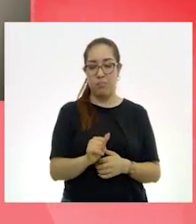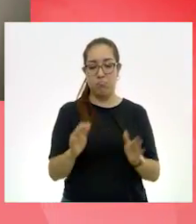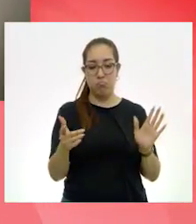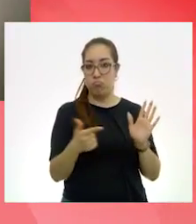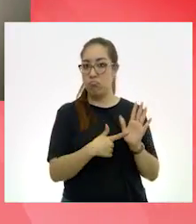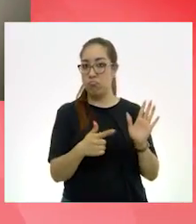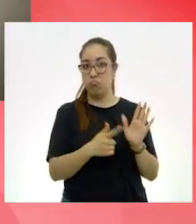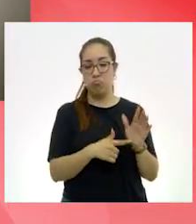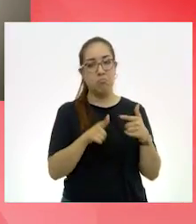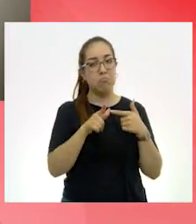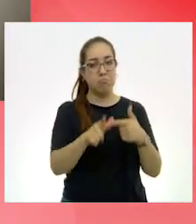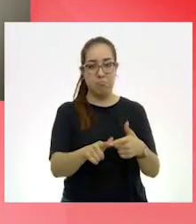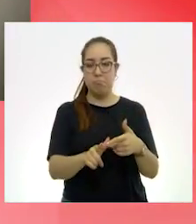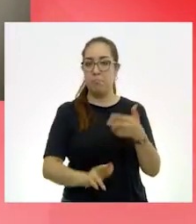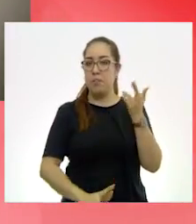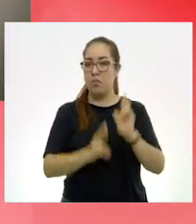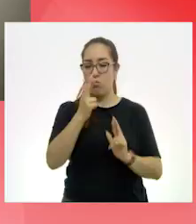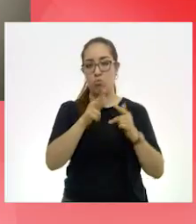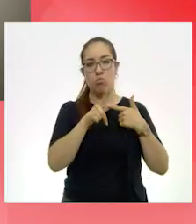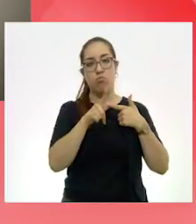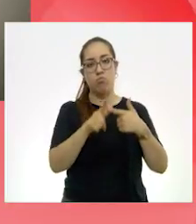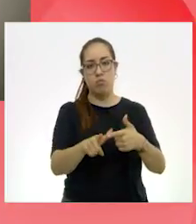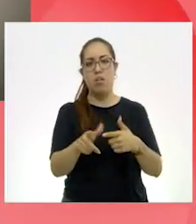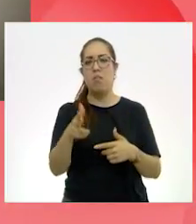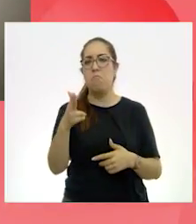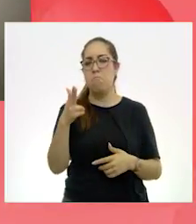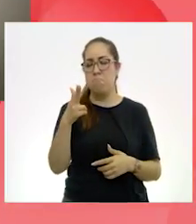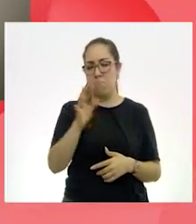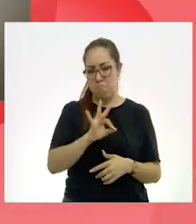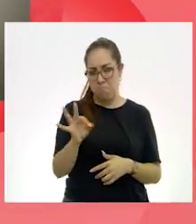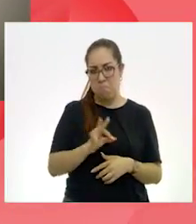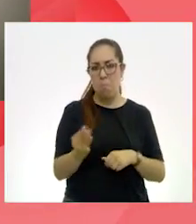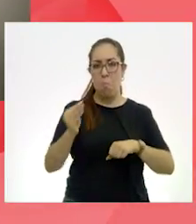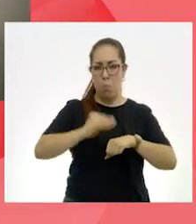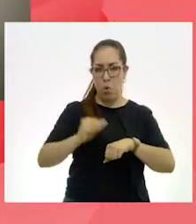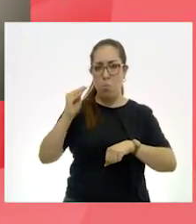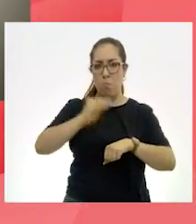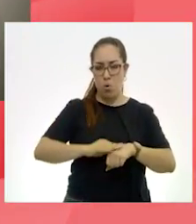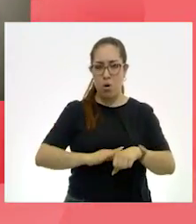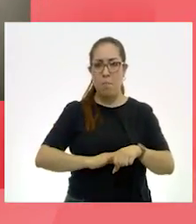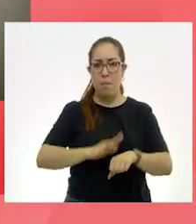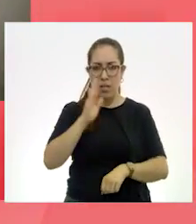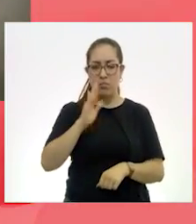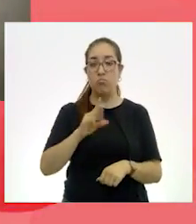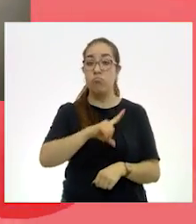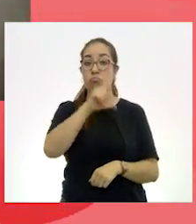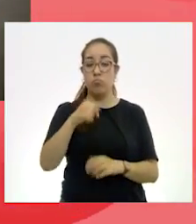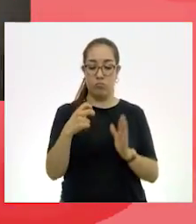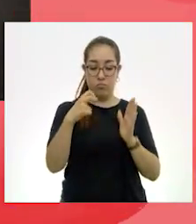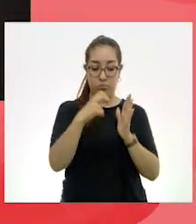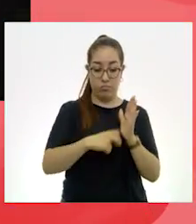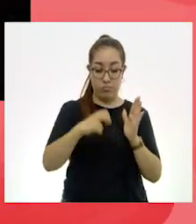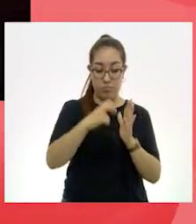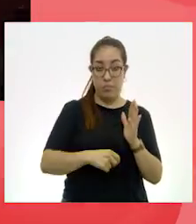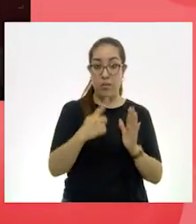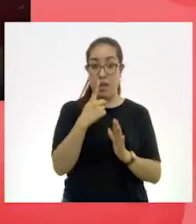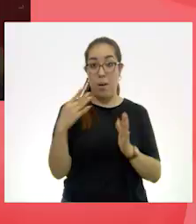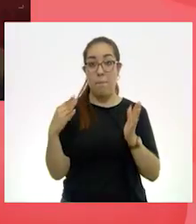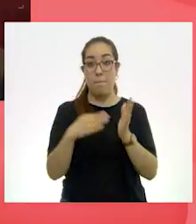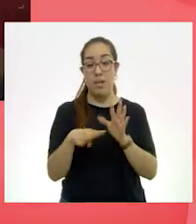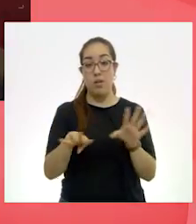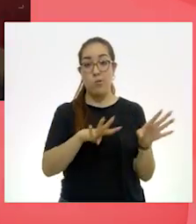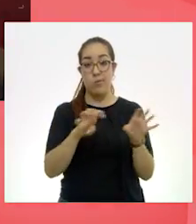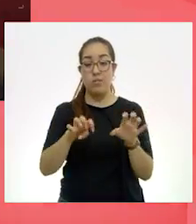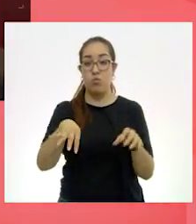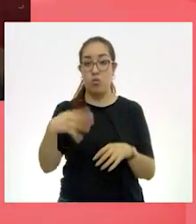la revolución, tiene algunas adiciones y tiene una ratificación en 1914, pero es